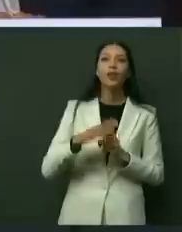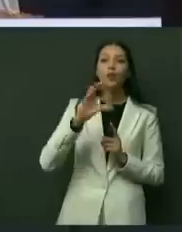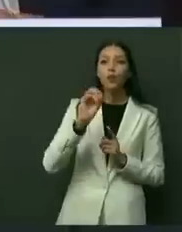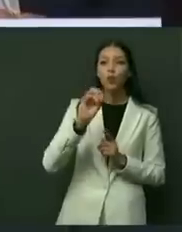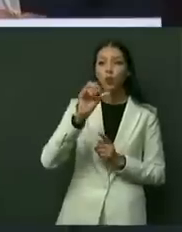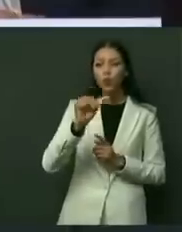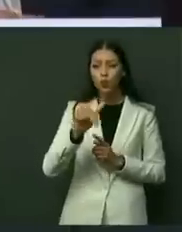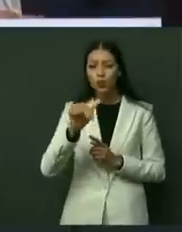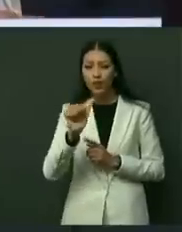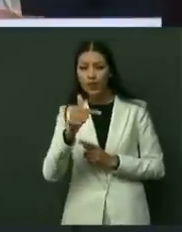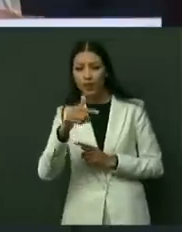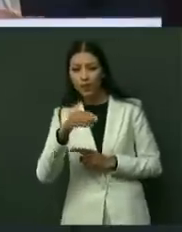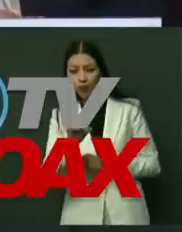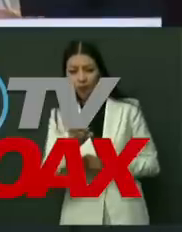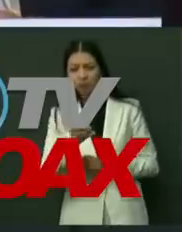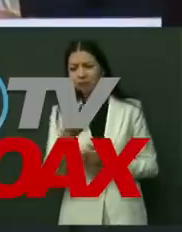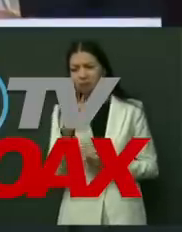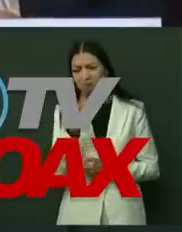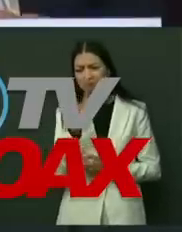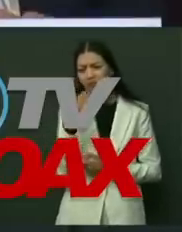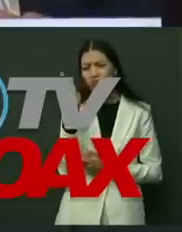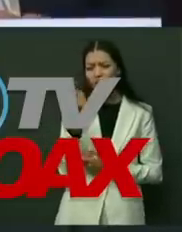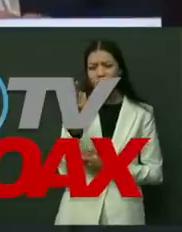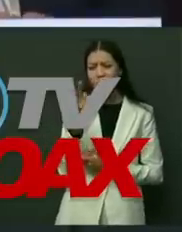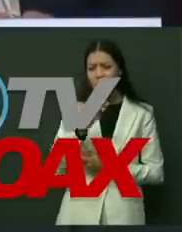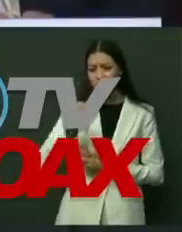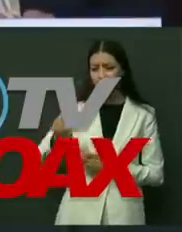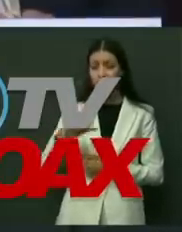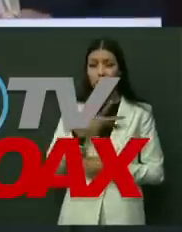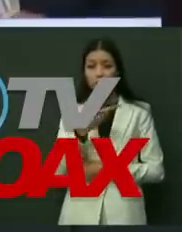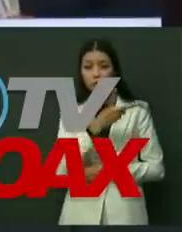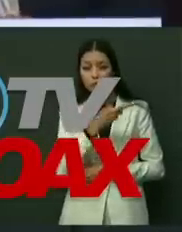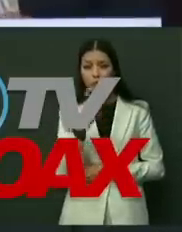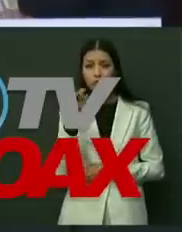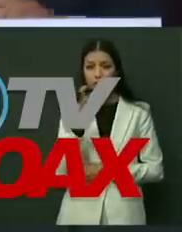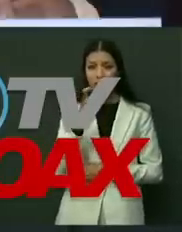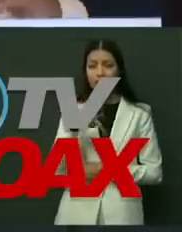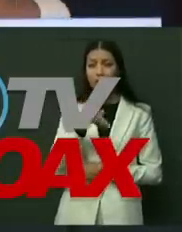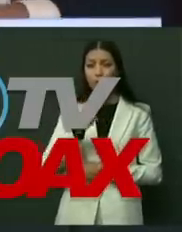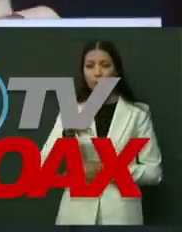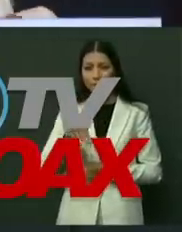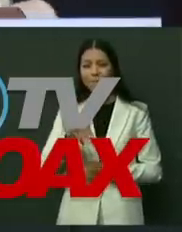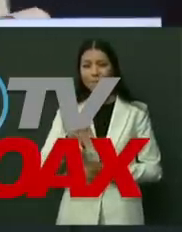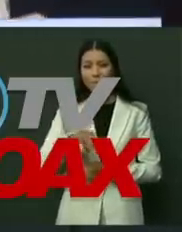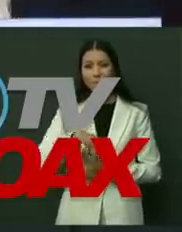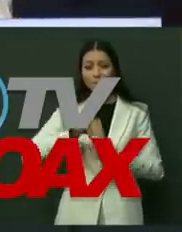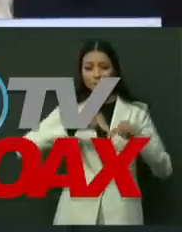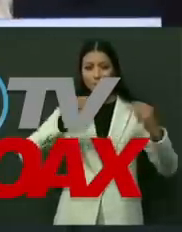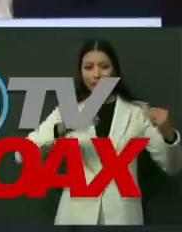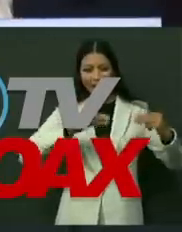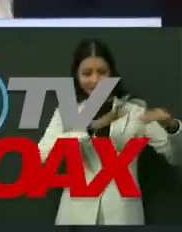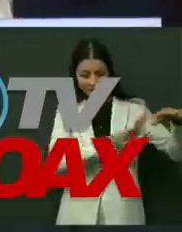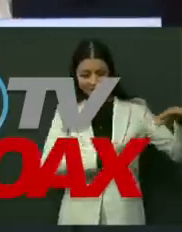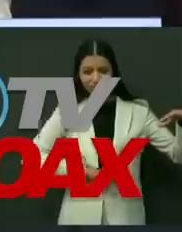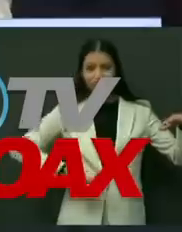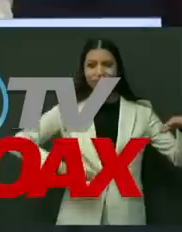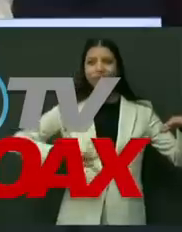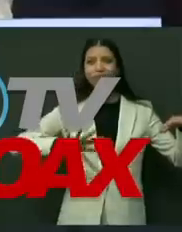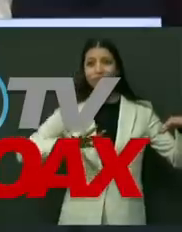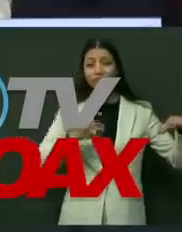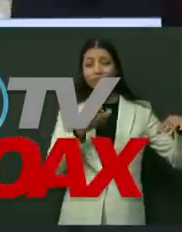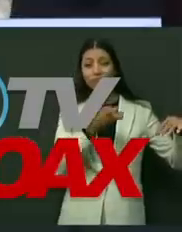el gobernador del estado de michoacán alfredo ramírez bedolla como coordinador de la comisión méxico